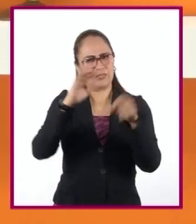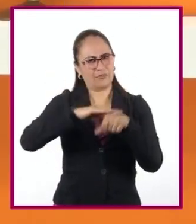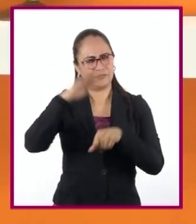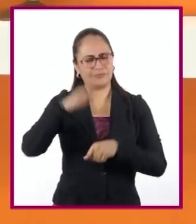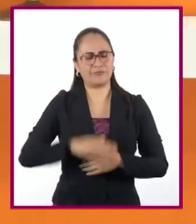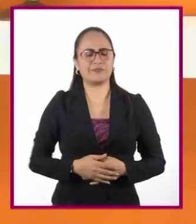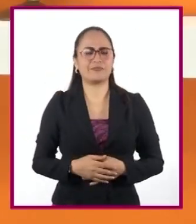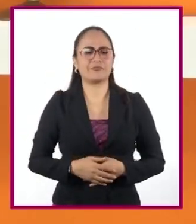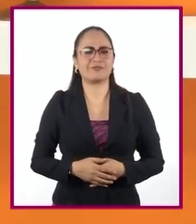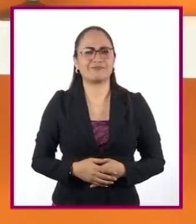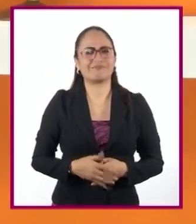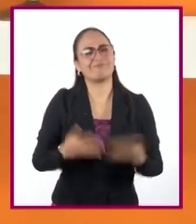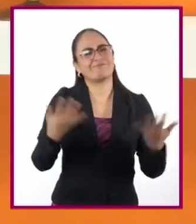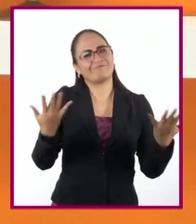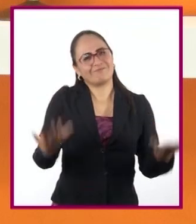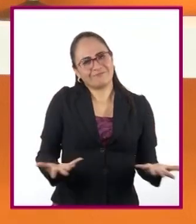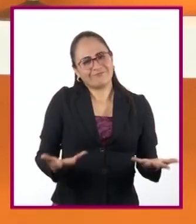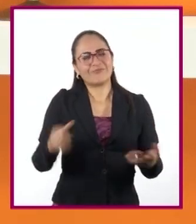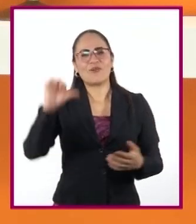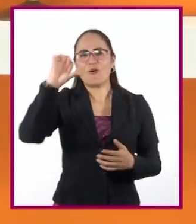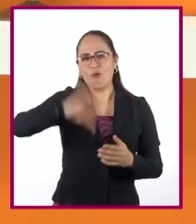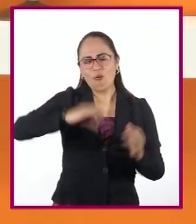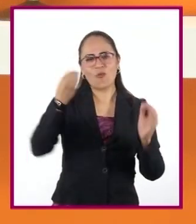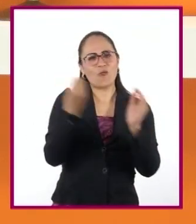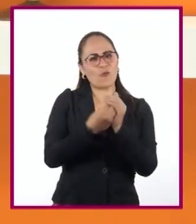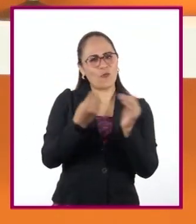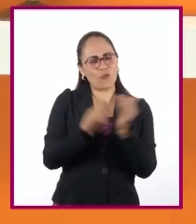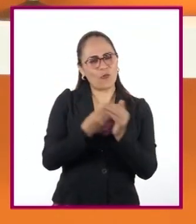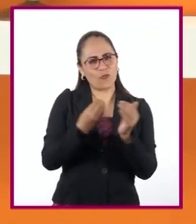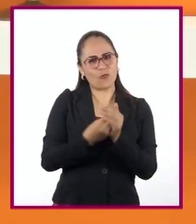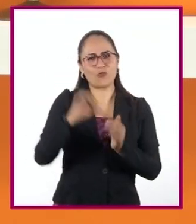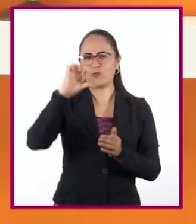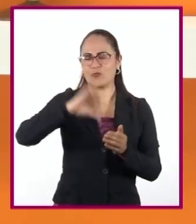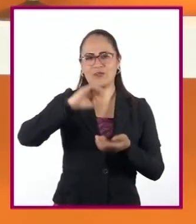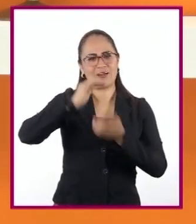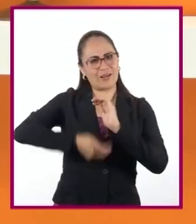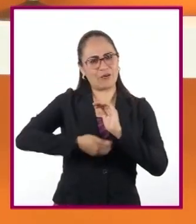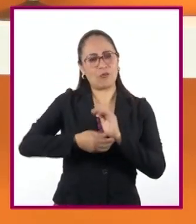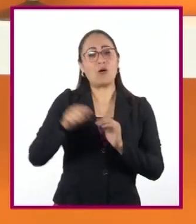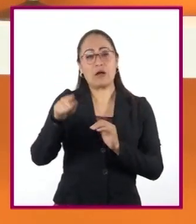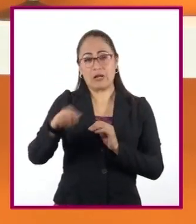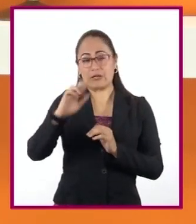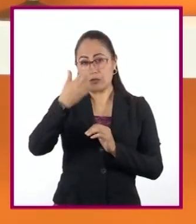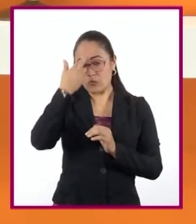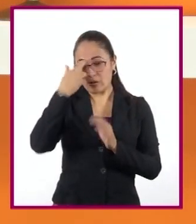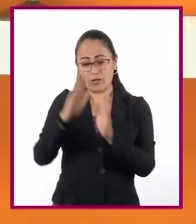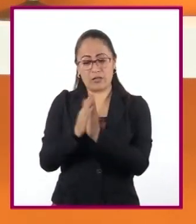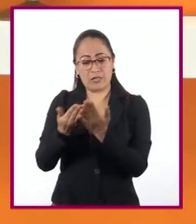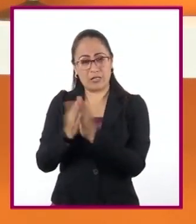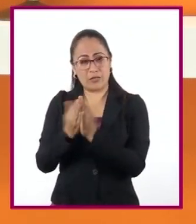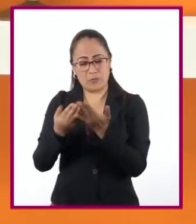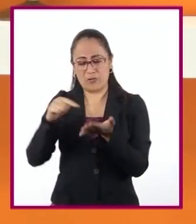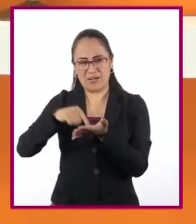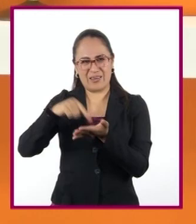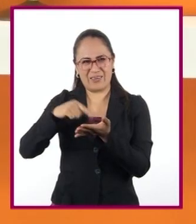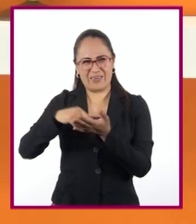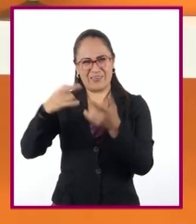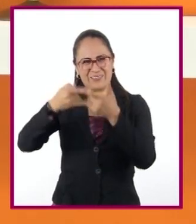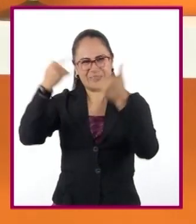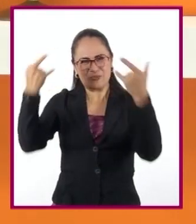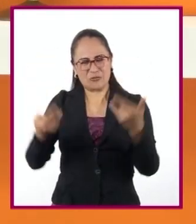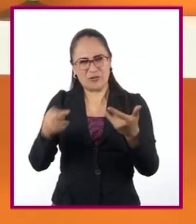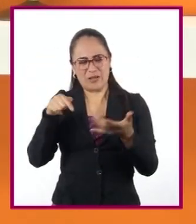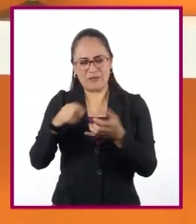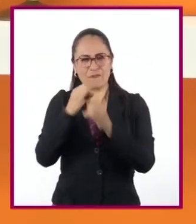bien, llegamos al cierre de este programa. No olviden consultar en su libro de texto y podrán encontrar la información